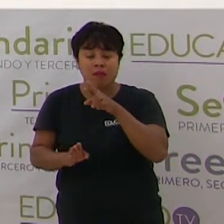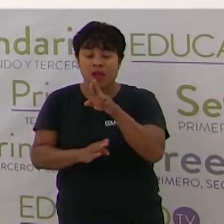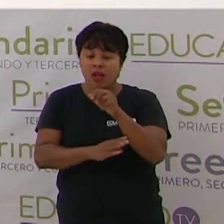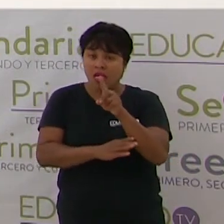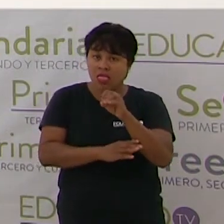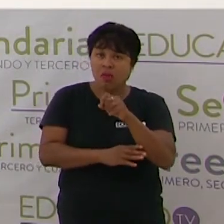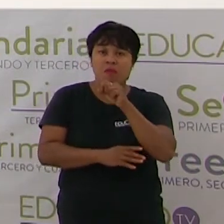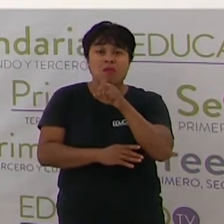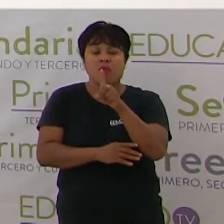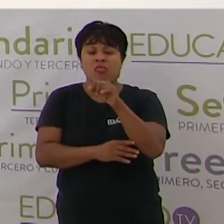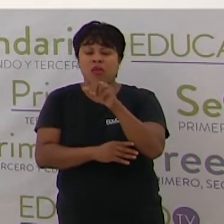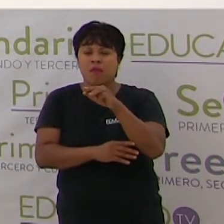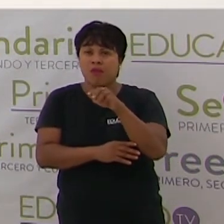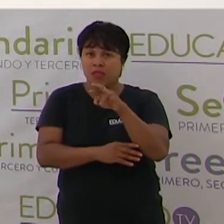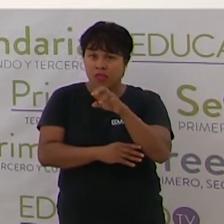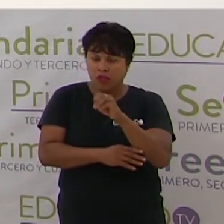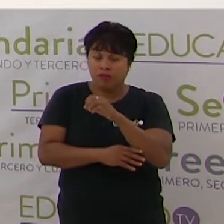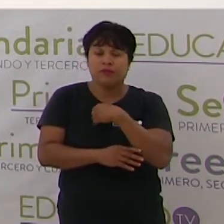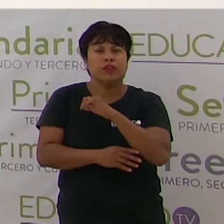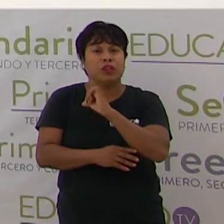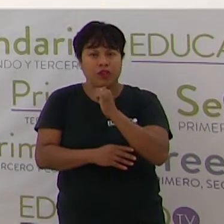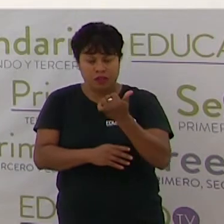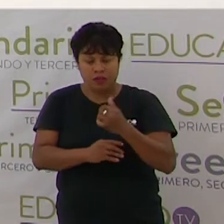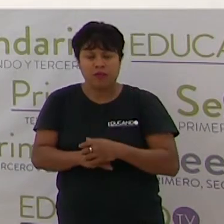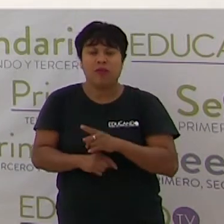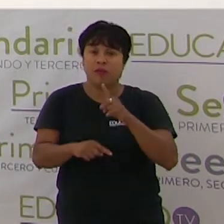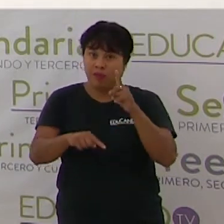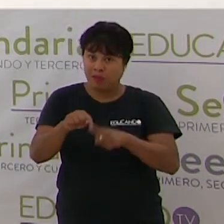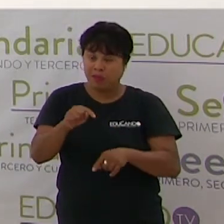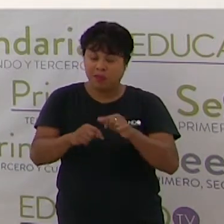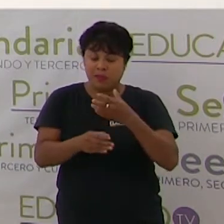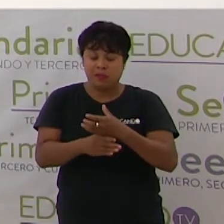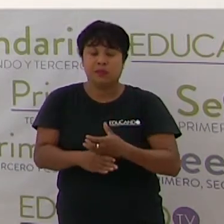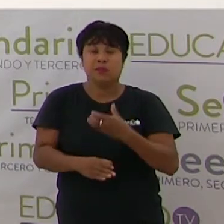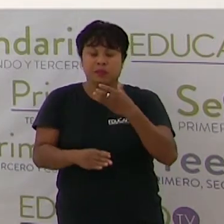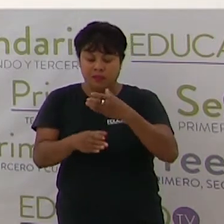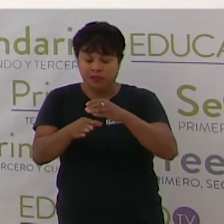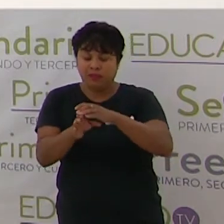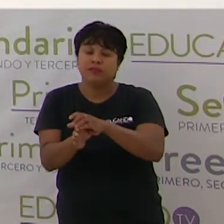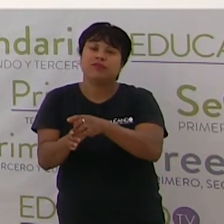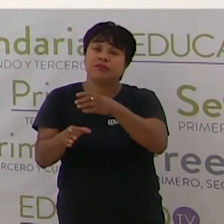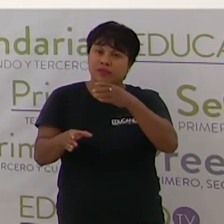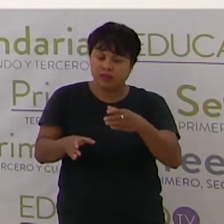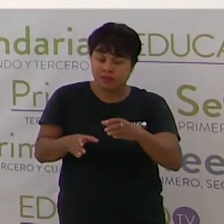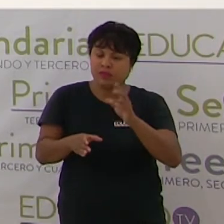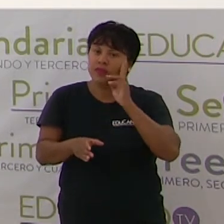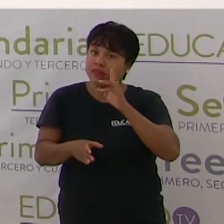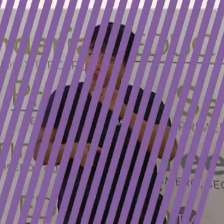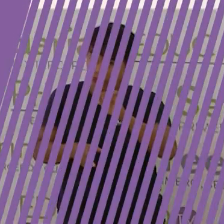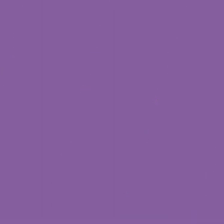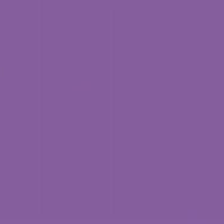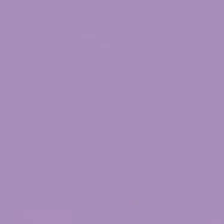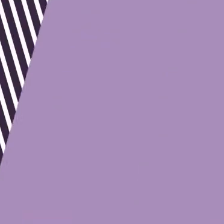diámetro. Voy a quitar otra parte del cilindro y voy a rellenar la otra mitad de la esfera.